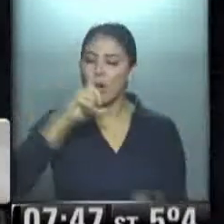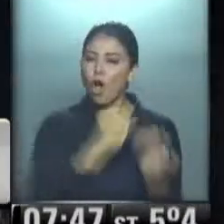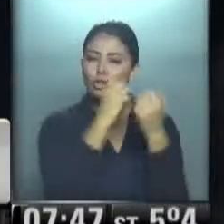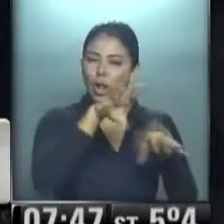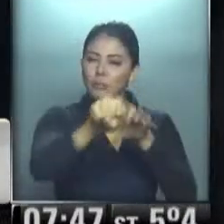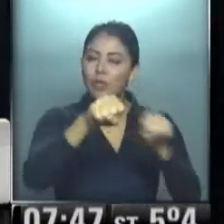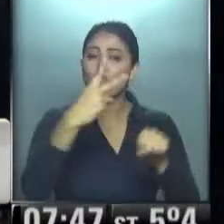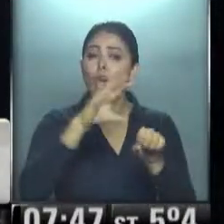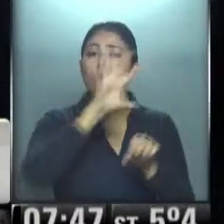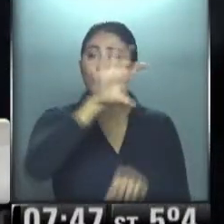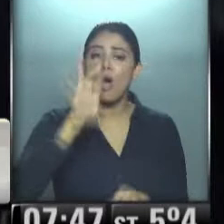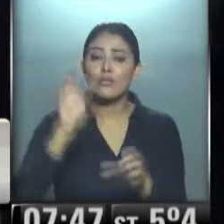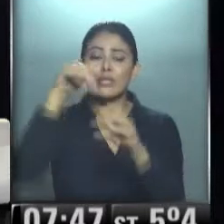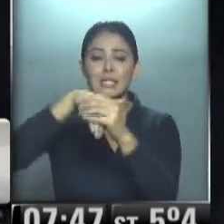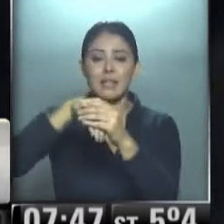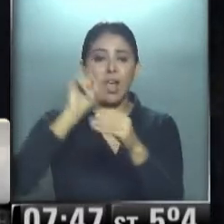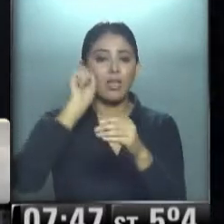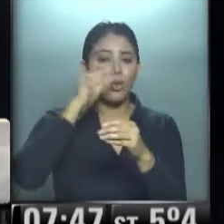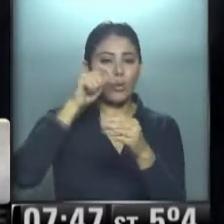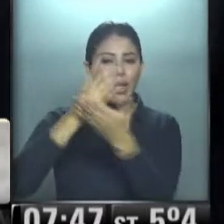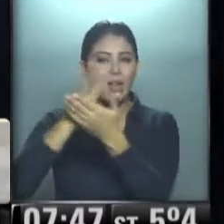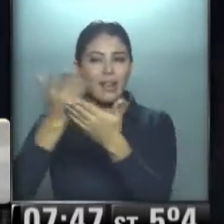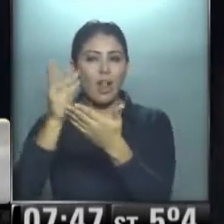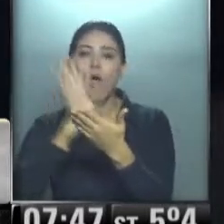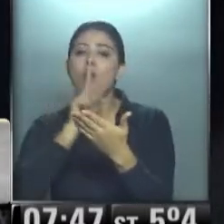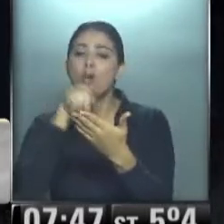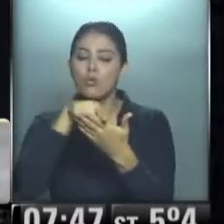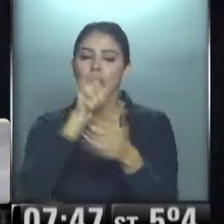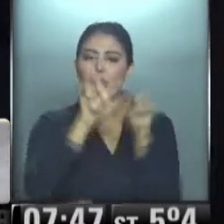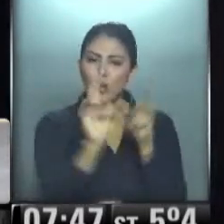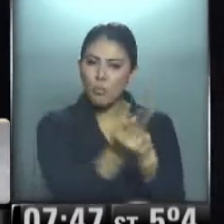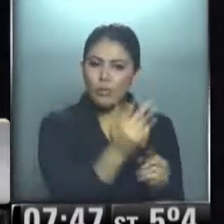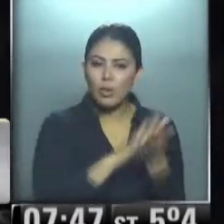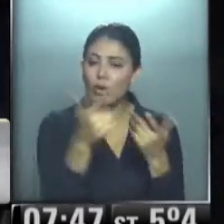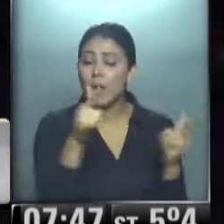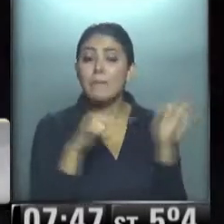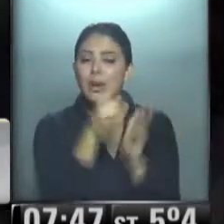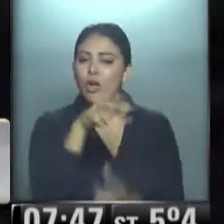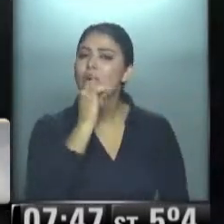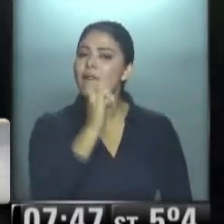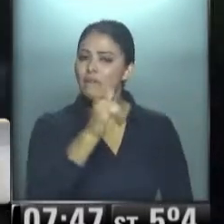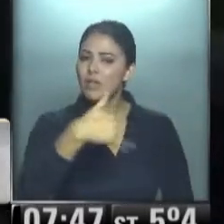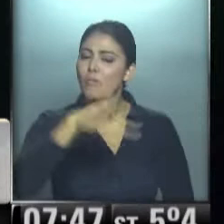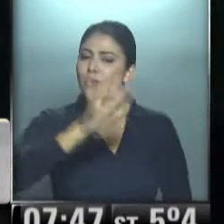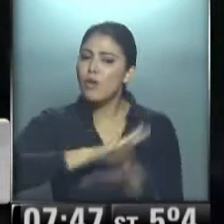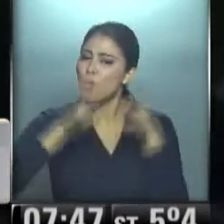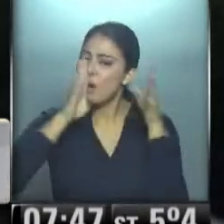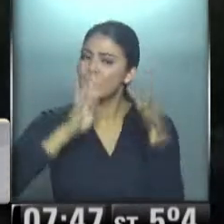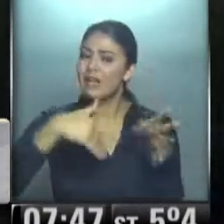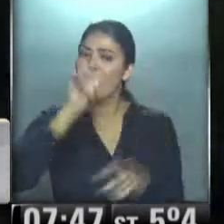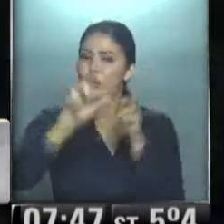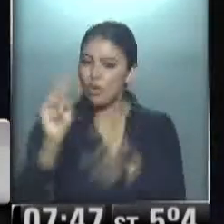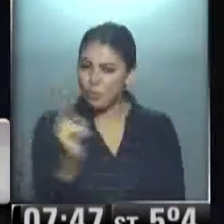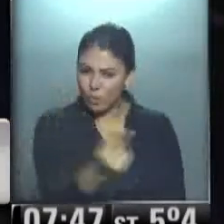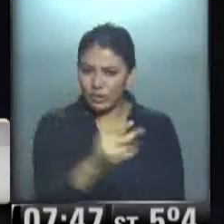las 2 provincias fronterizas con Rusia, no dieron un nuevo parte de víctimas, pero sí denunciaron nuevos ataques y muertos, especialmente en